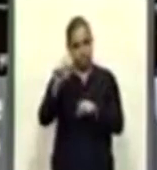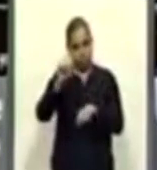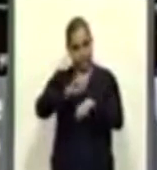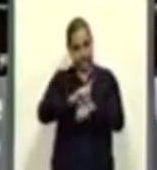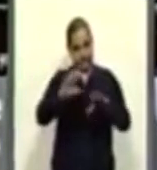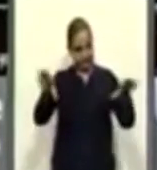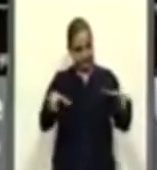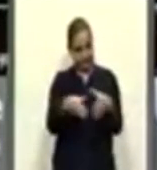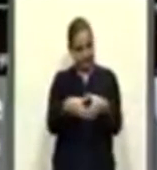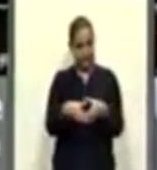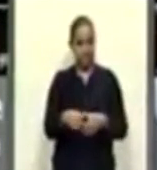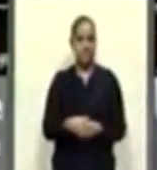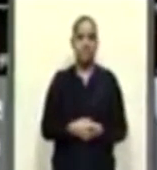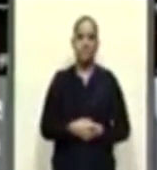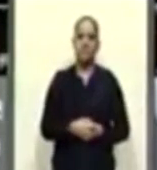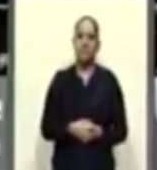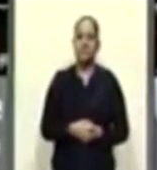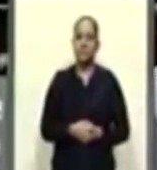Diputados.